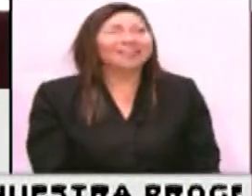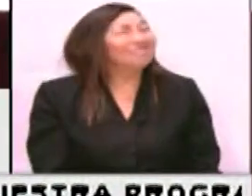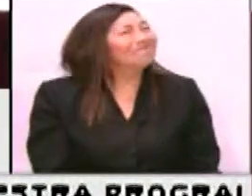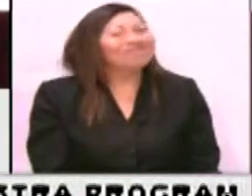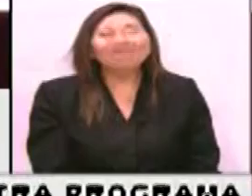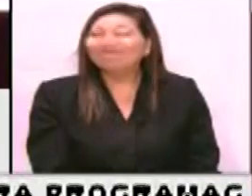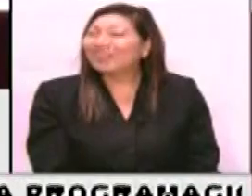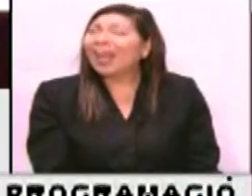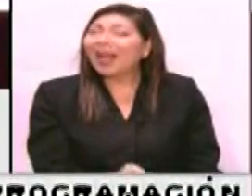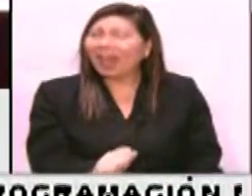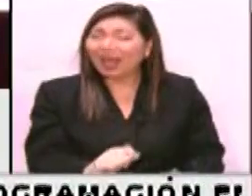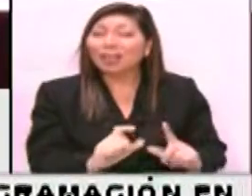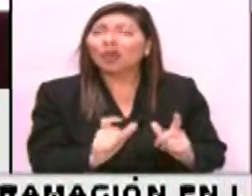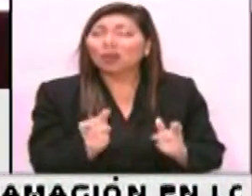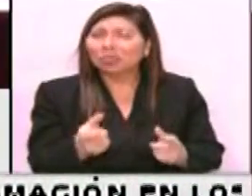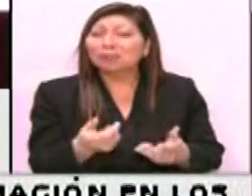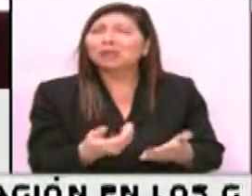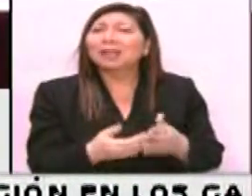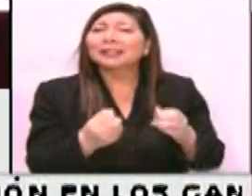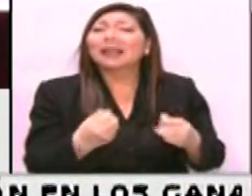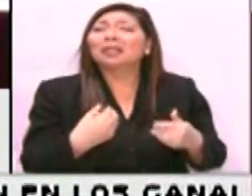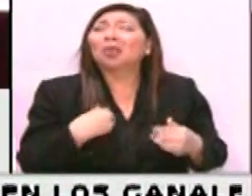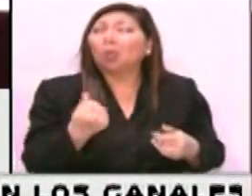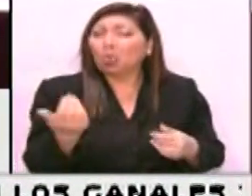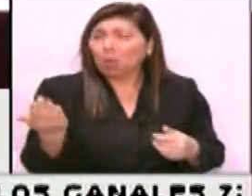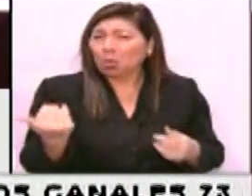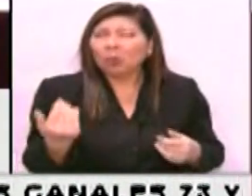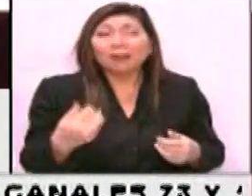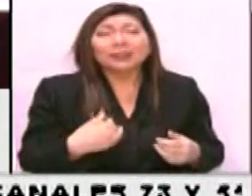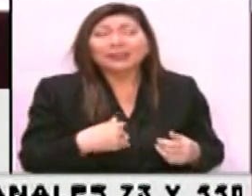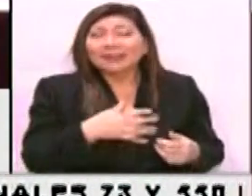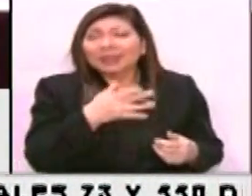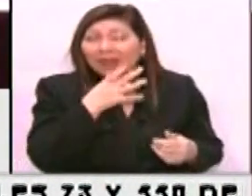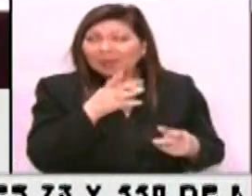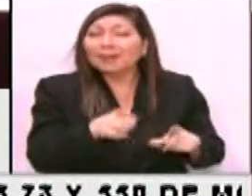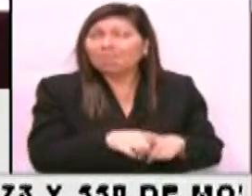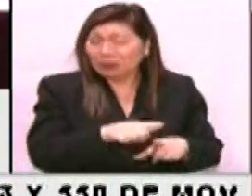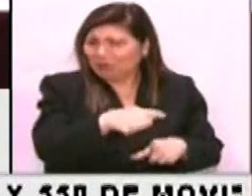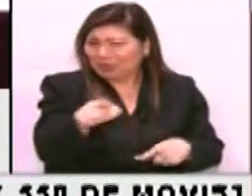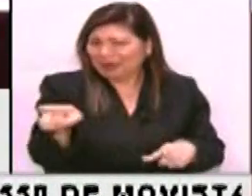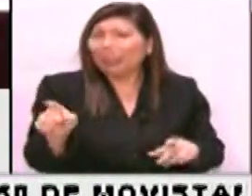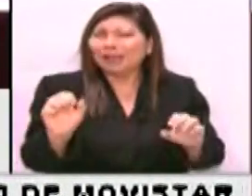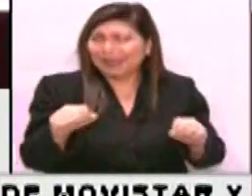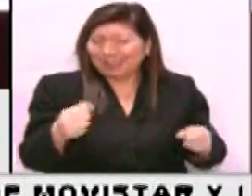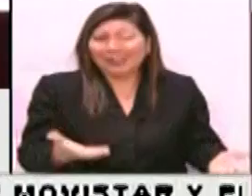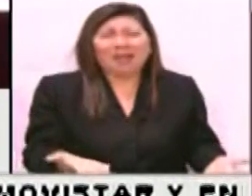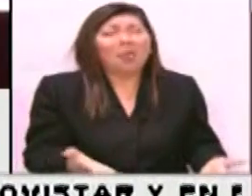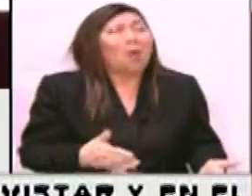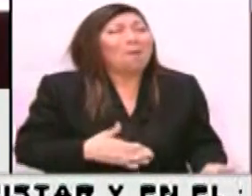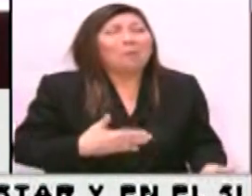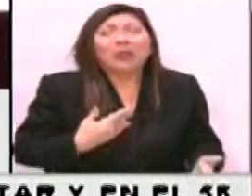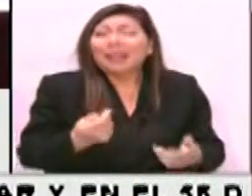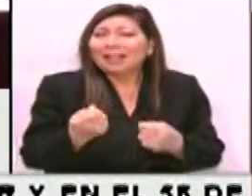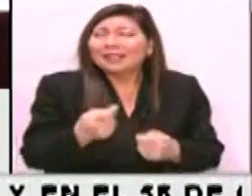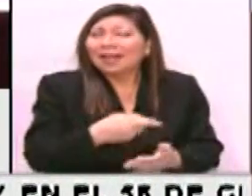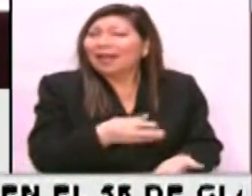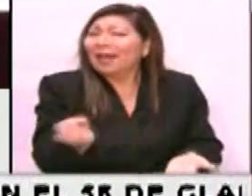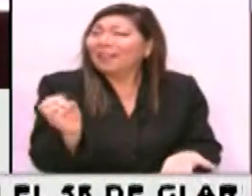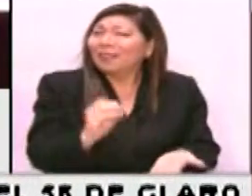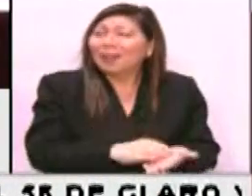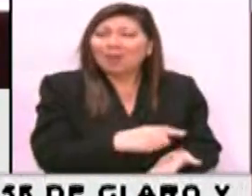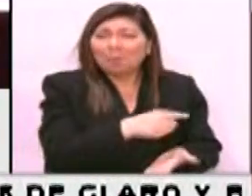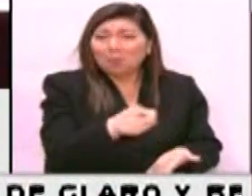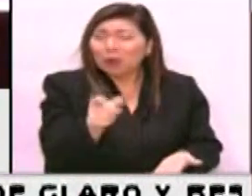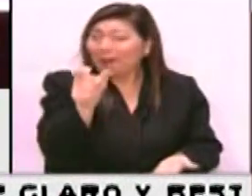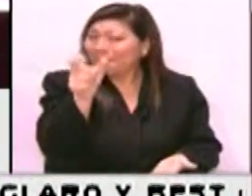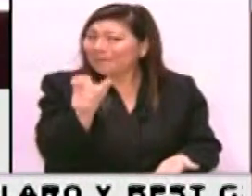Y que hay congresistas accionistas que reciben utilidades y que no saben, también hay. No se le puede exigir además a